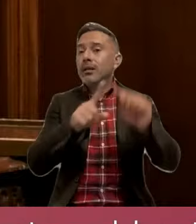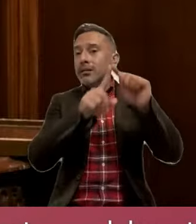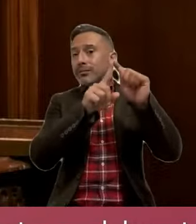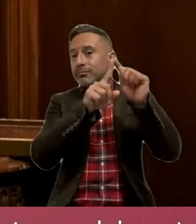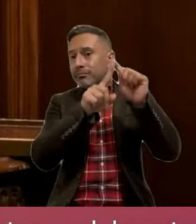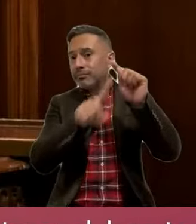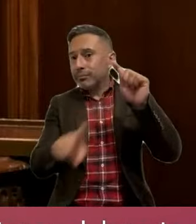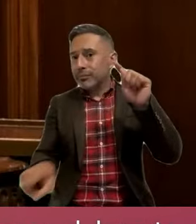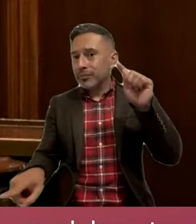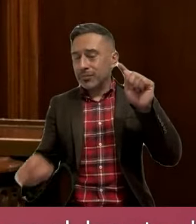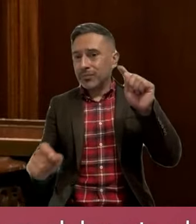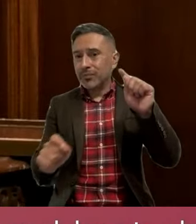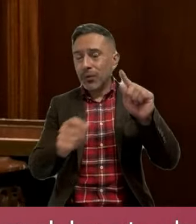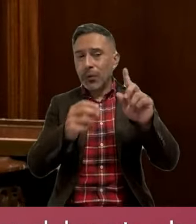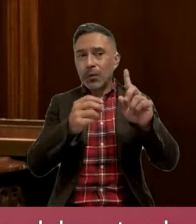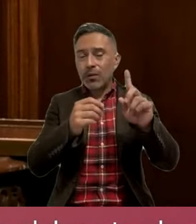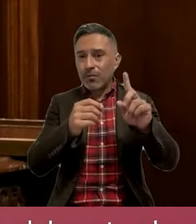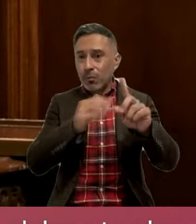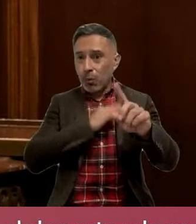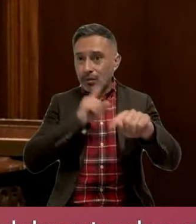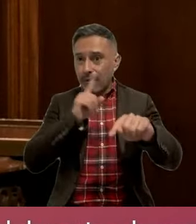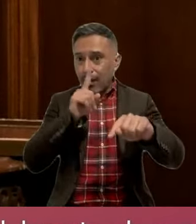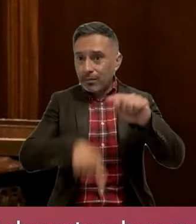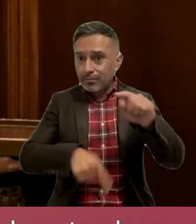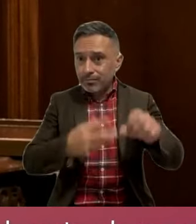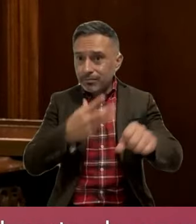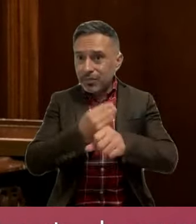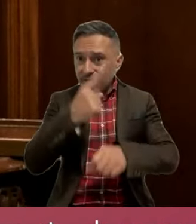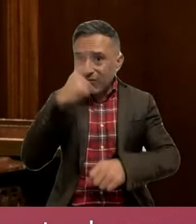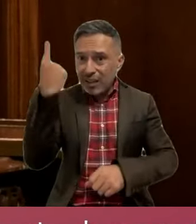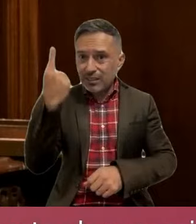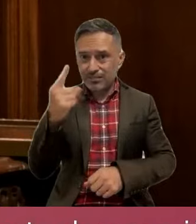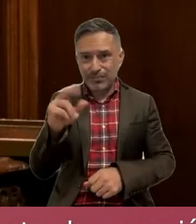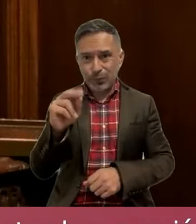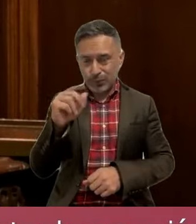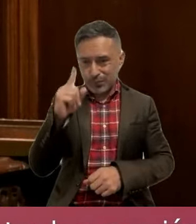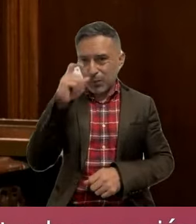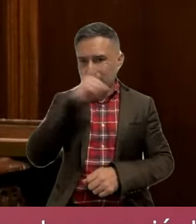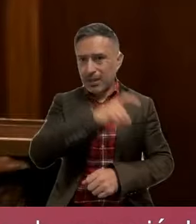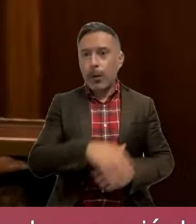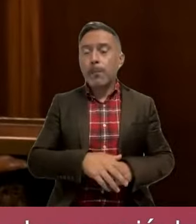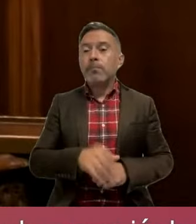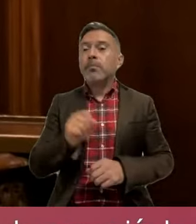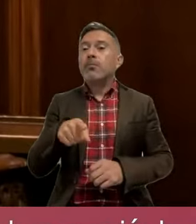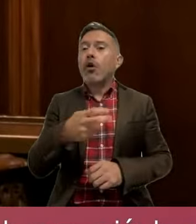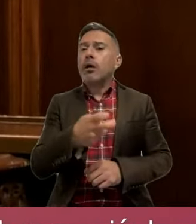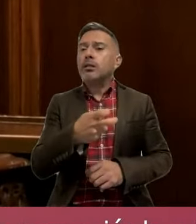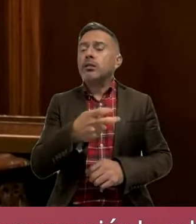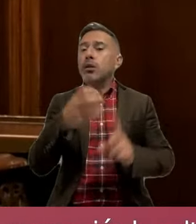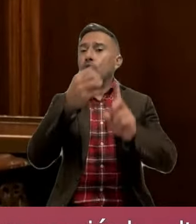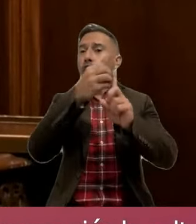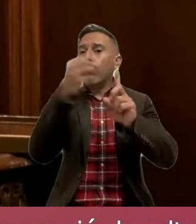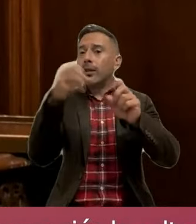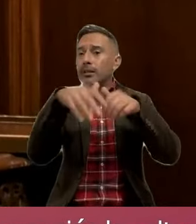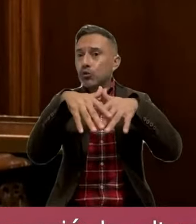paradigma complicado, porque para acabar con esas causas